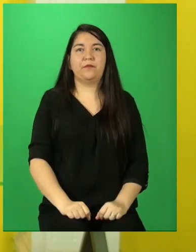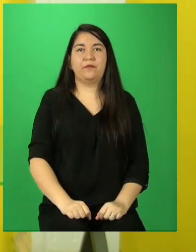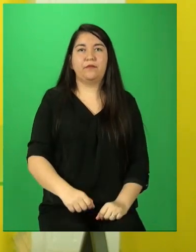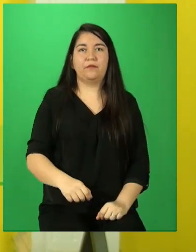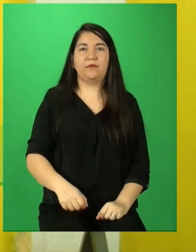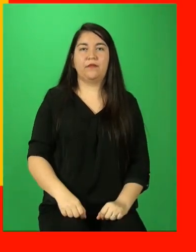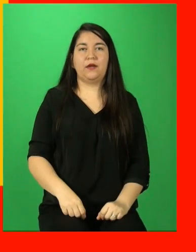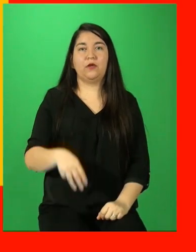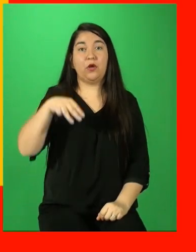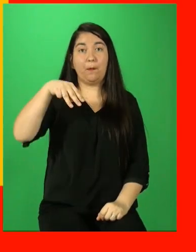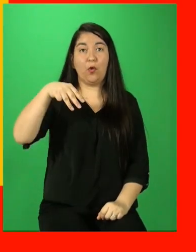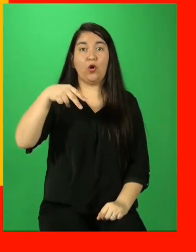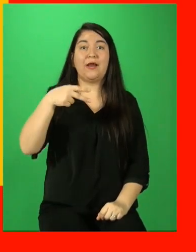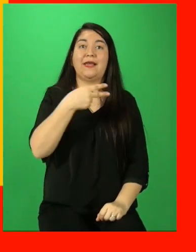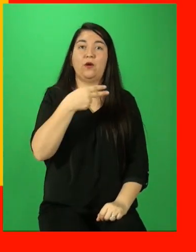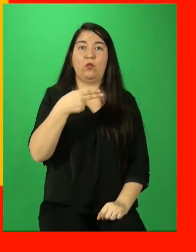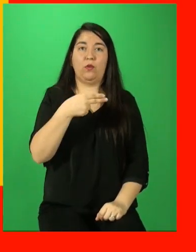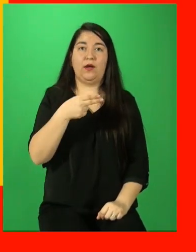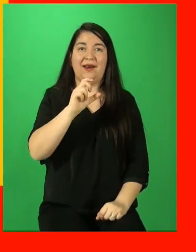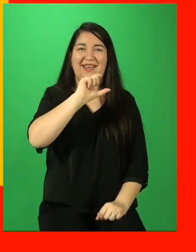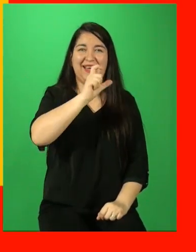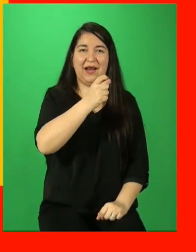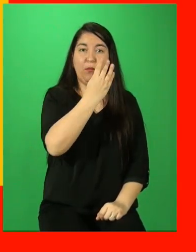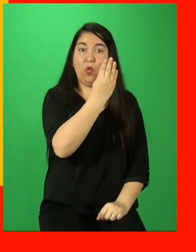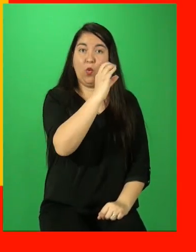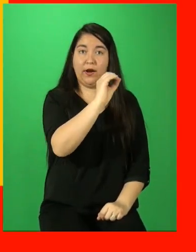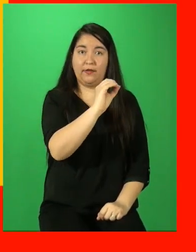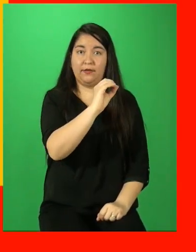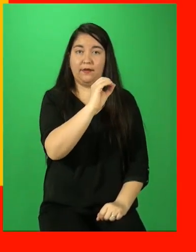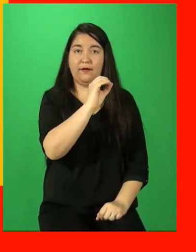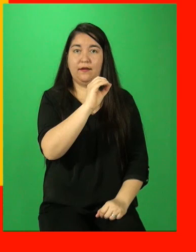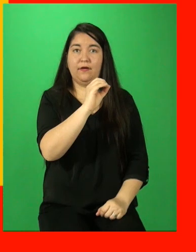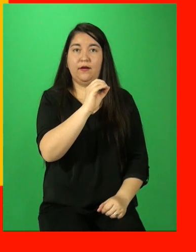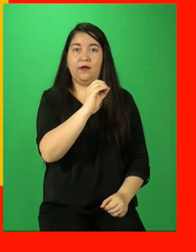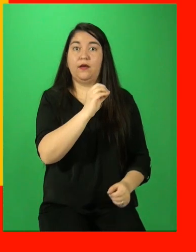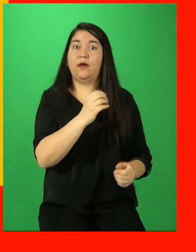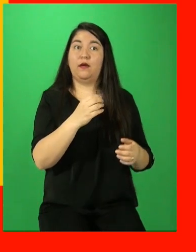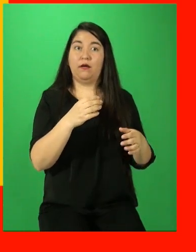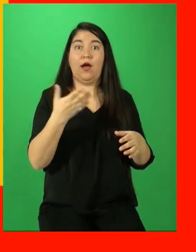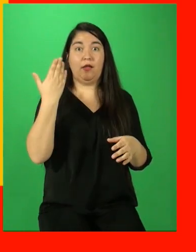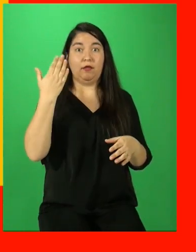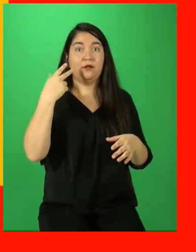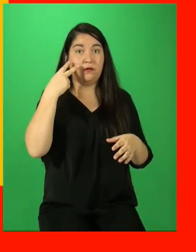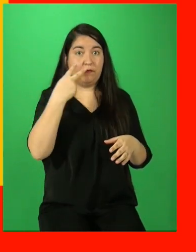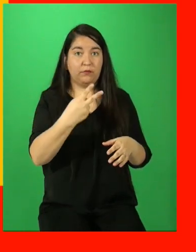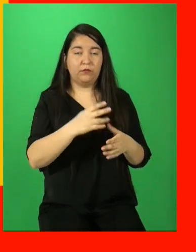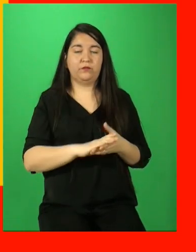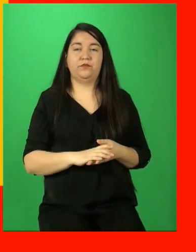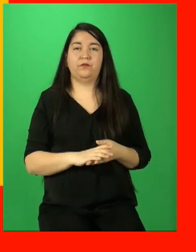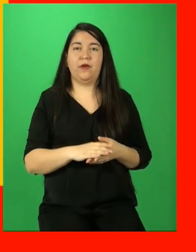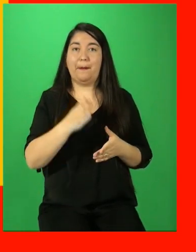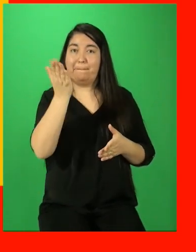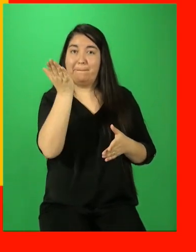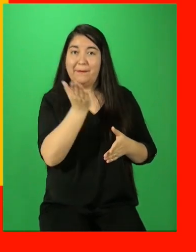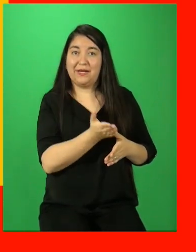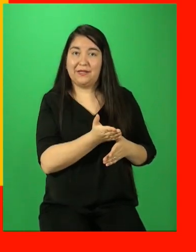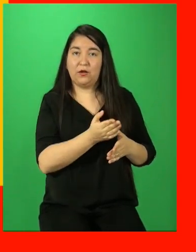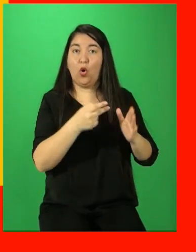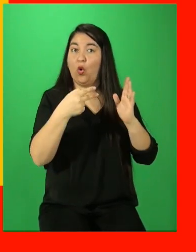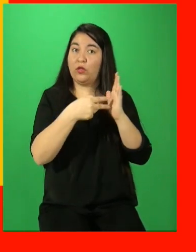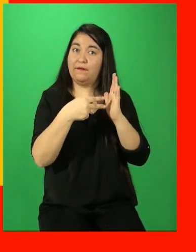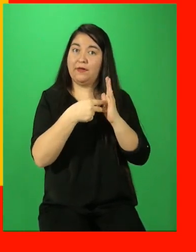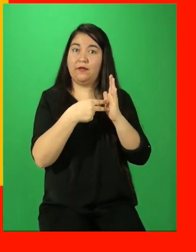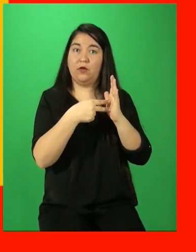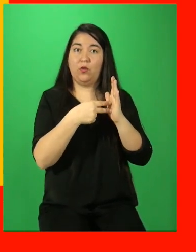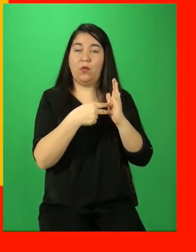Molaridad va a ser igual a los gramos de soluto, que son 40, que es lo que nos daba el ejercicio, partido o dividido